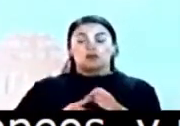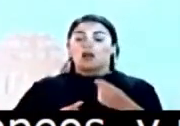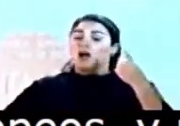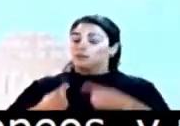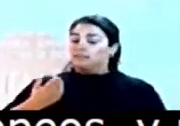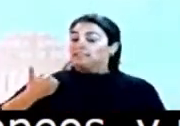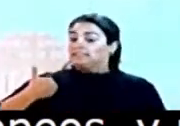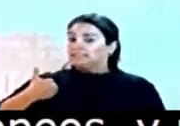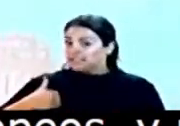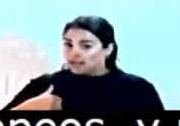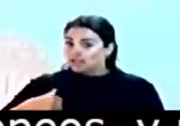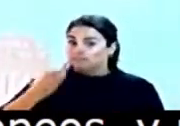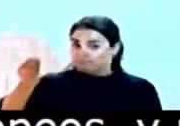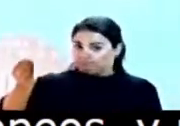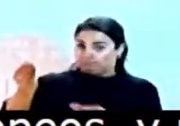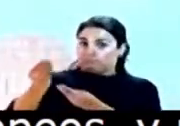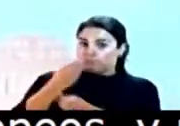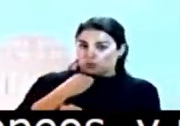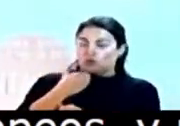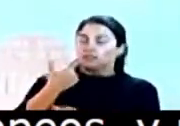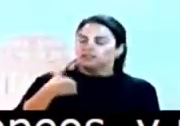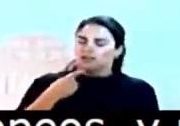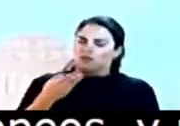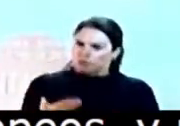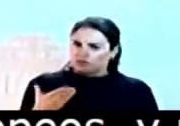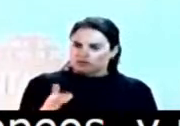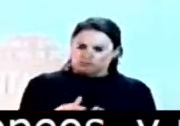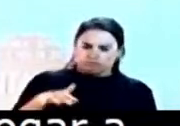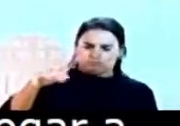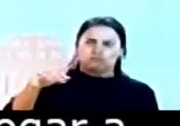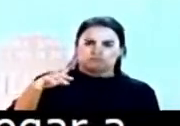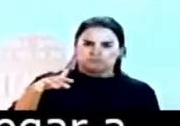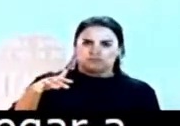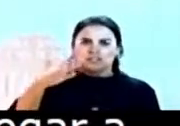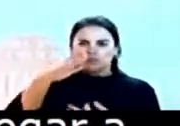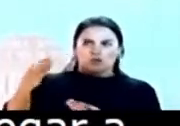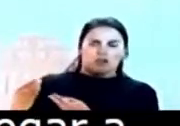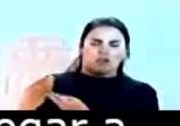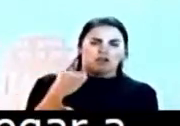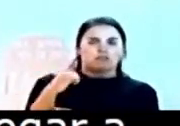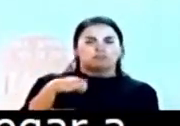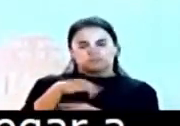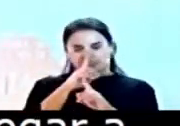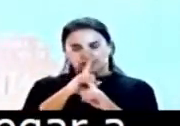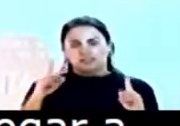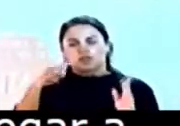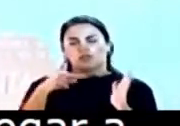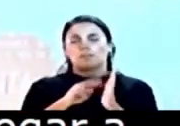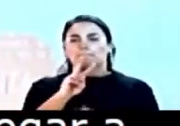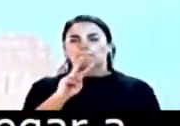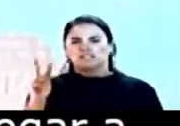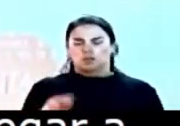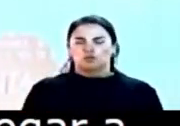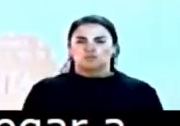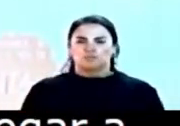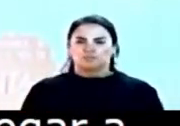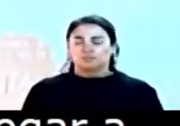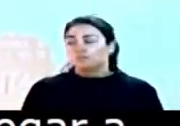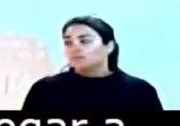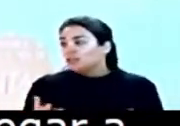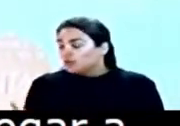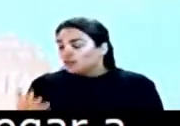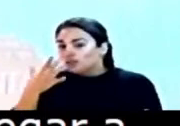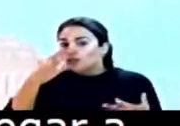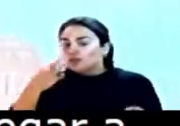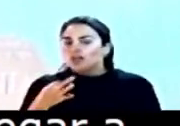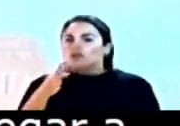ya se están realizando, inversiones importantes que van a llegar en este año 2022. Por tanto, yo creo que